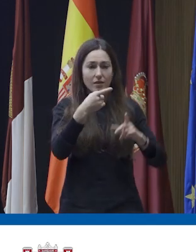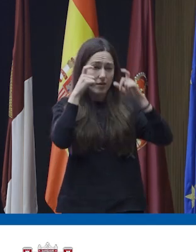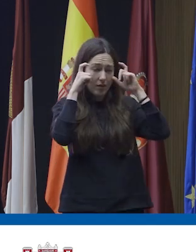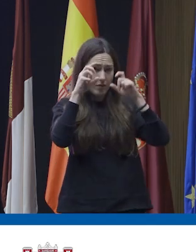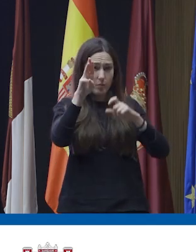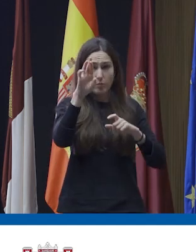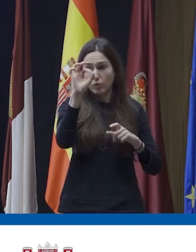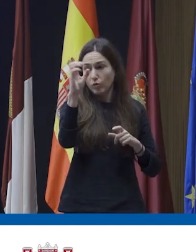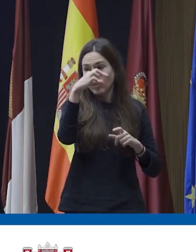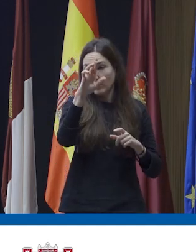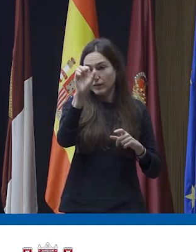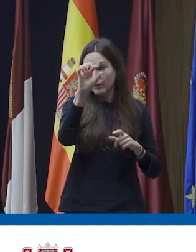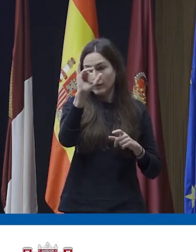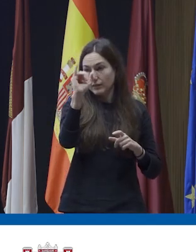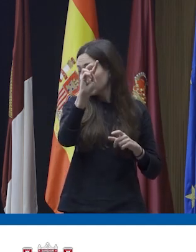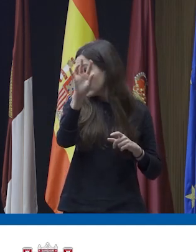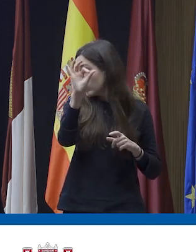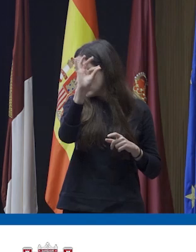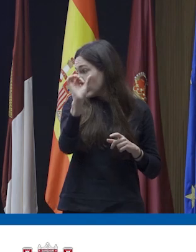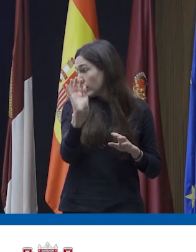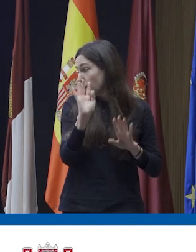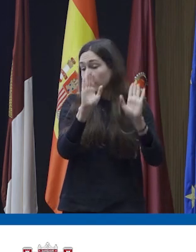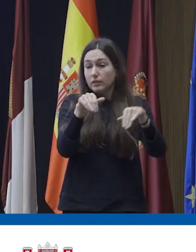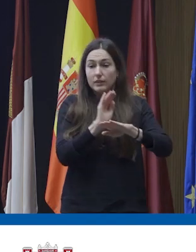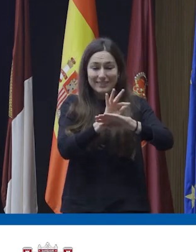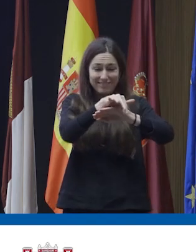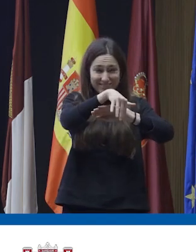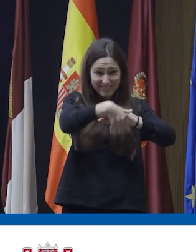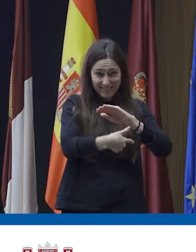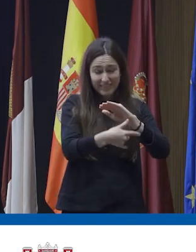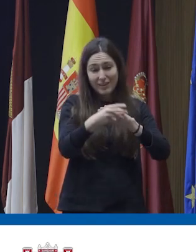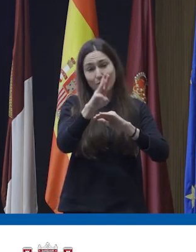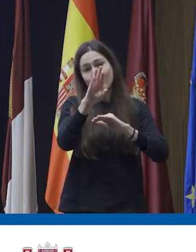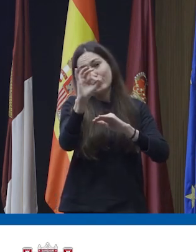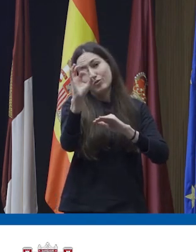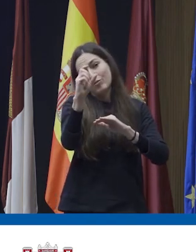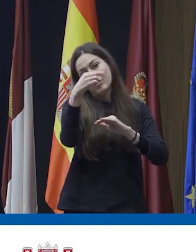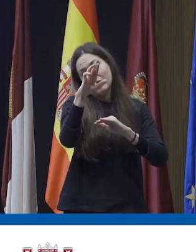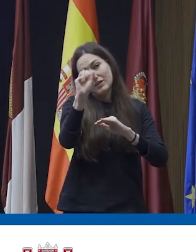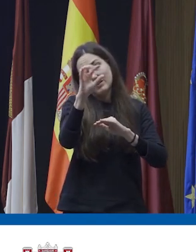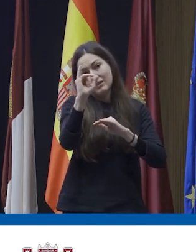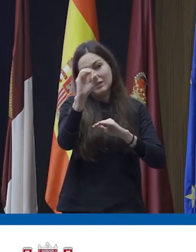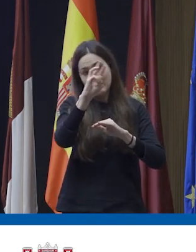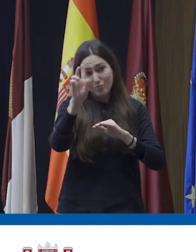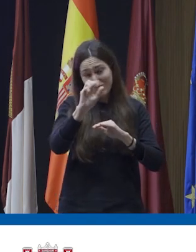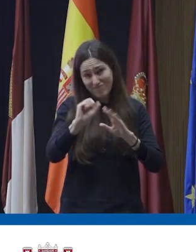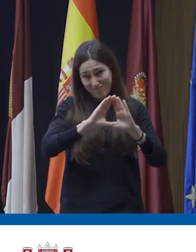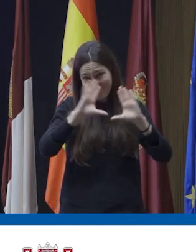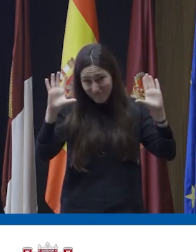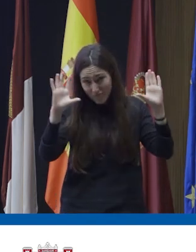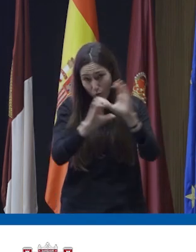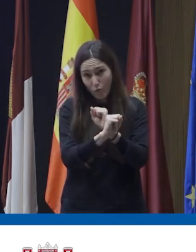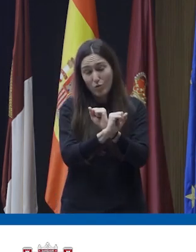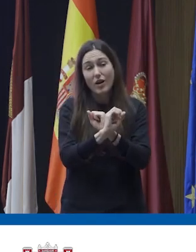por lo que dicen, la catarata produce una opacidad progresiva y uno de los efectos secundarios que ya he comentado es la miopización, que es el cambio